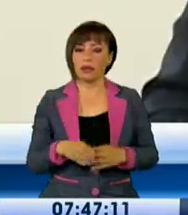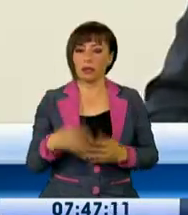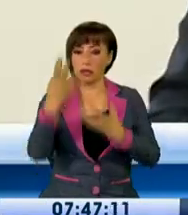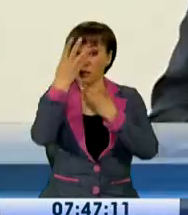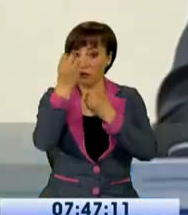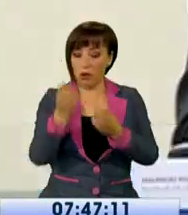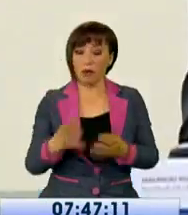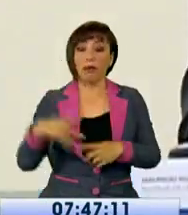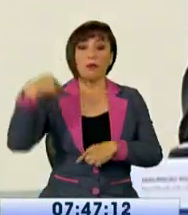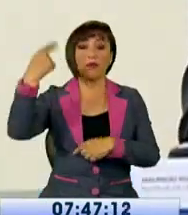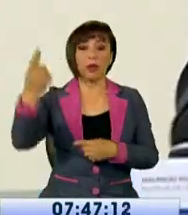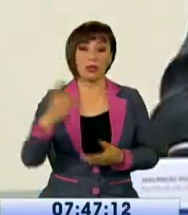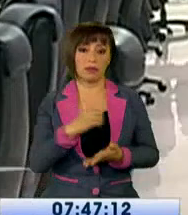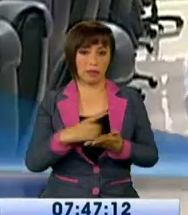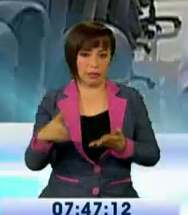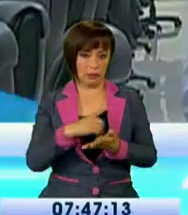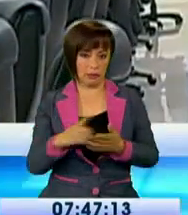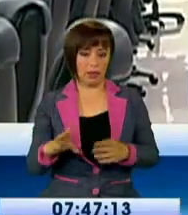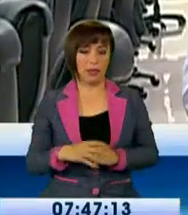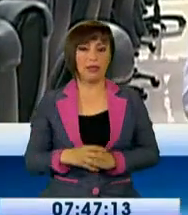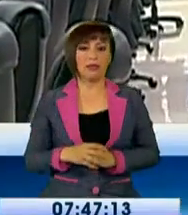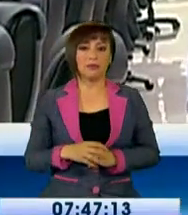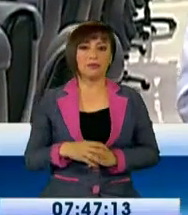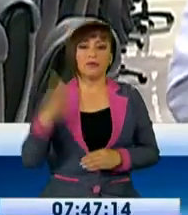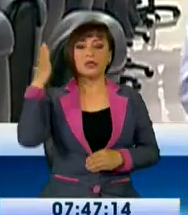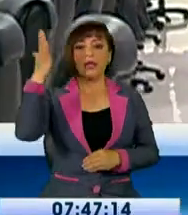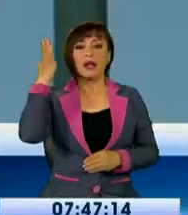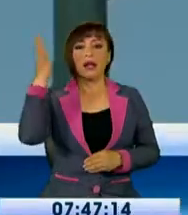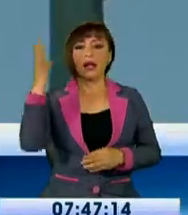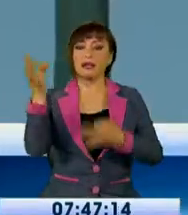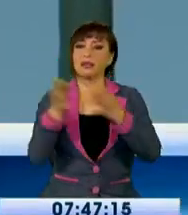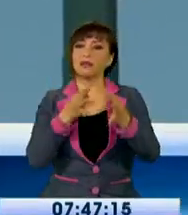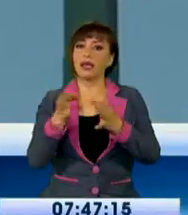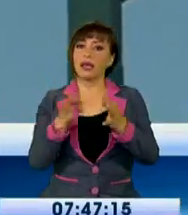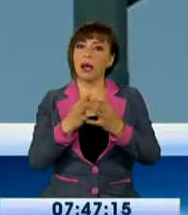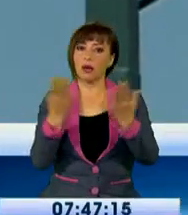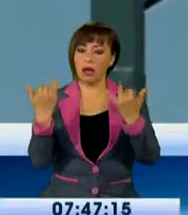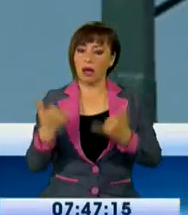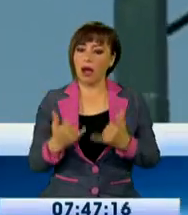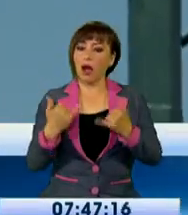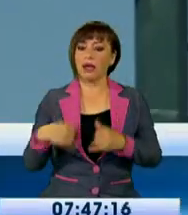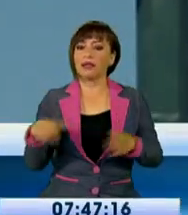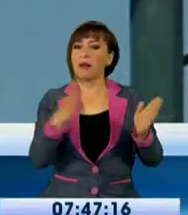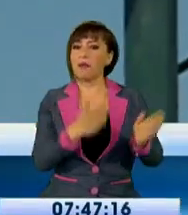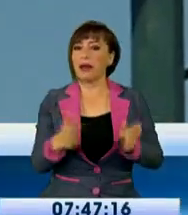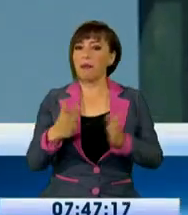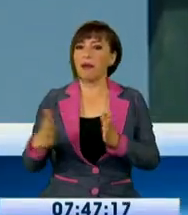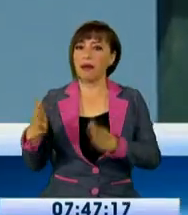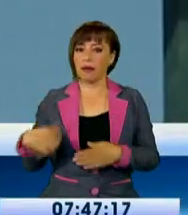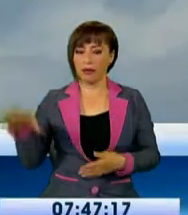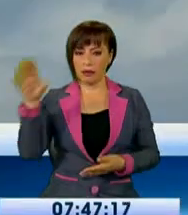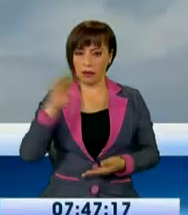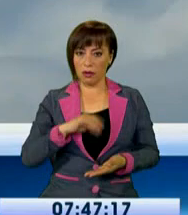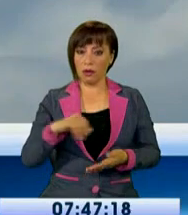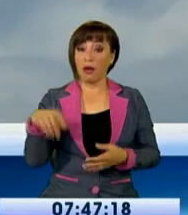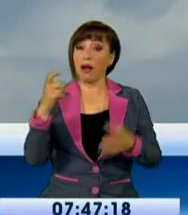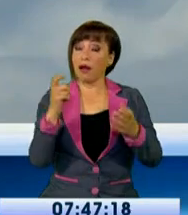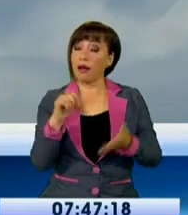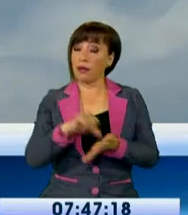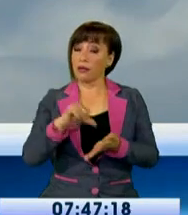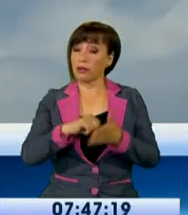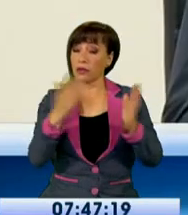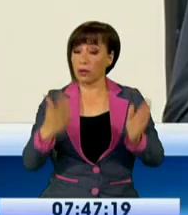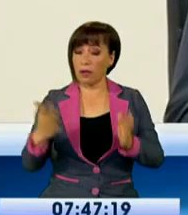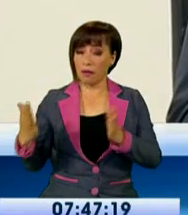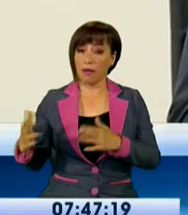semanas. Por su parte, los alcaldes de cada uno de los cantones manifestaron las medidas que se están realizando para preparar a la ciudadanía que se encuentran asentadas en zonas